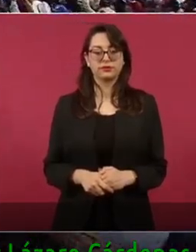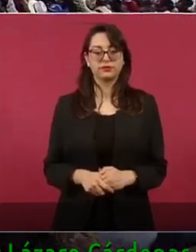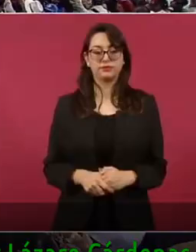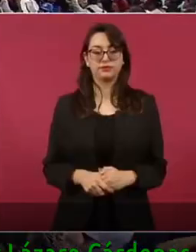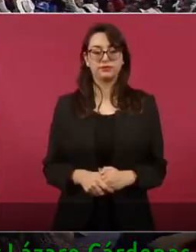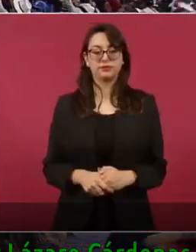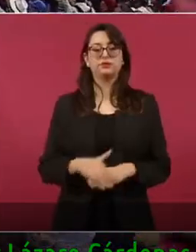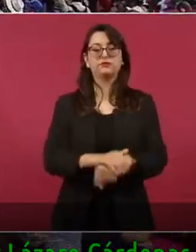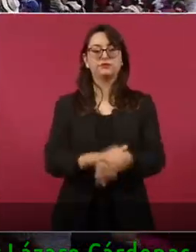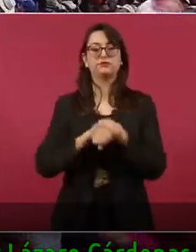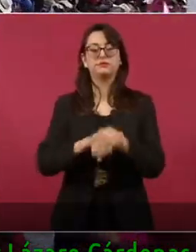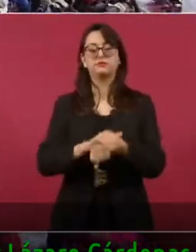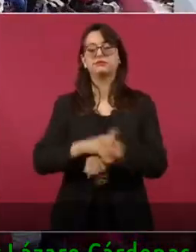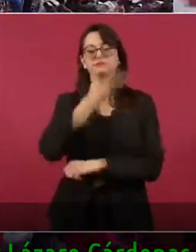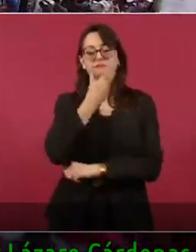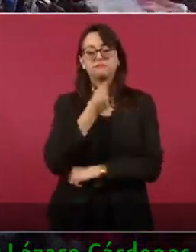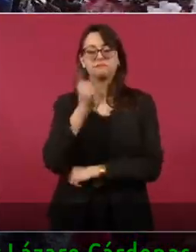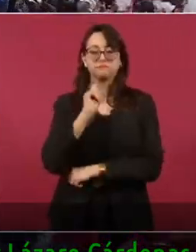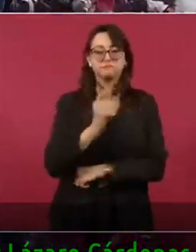amigas amigos